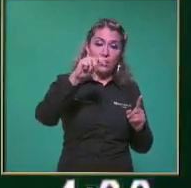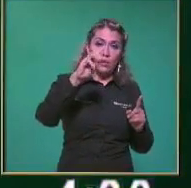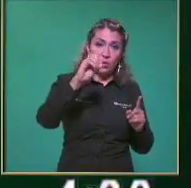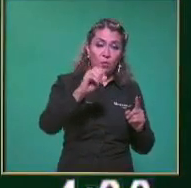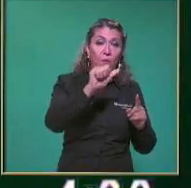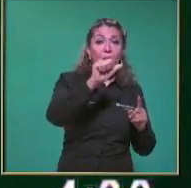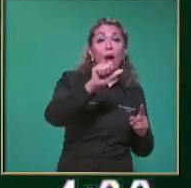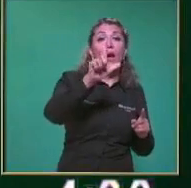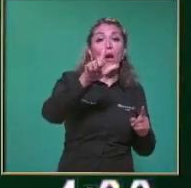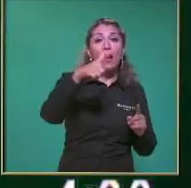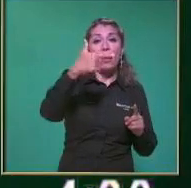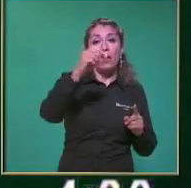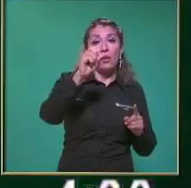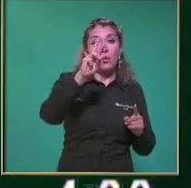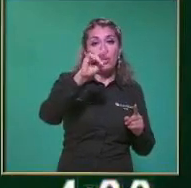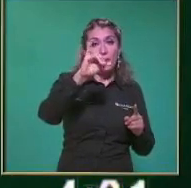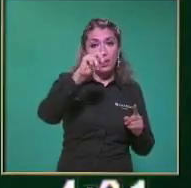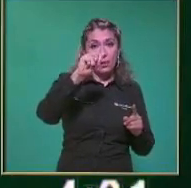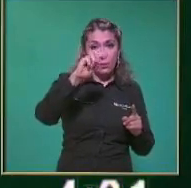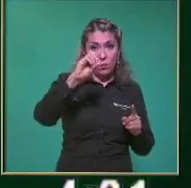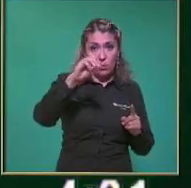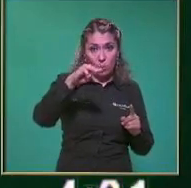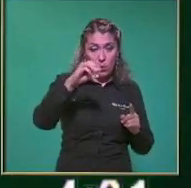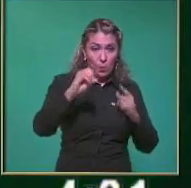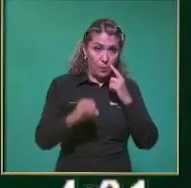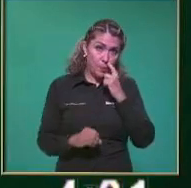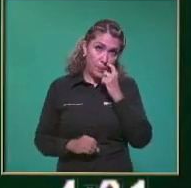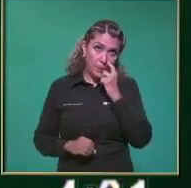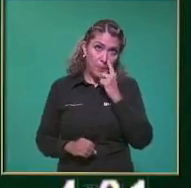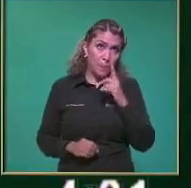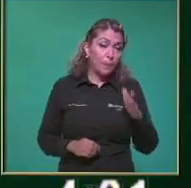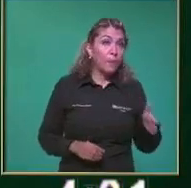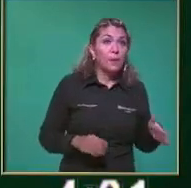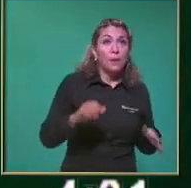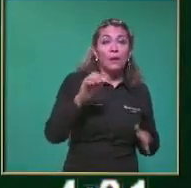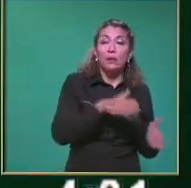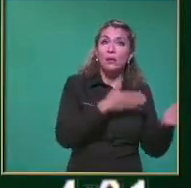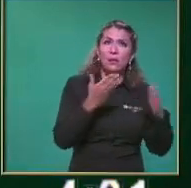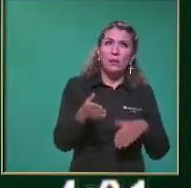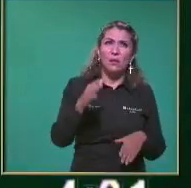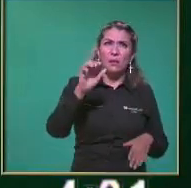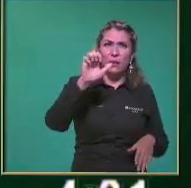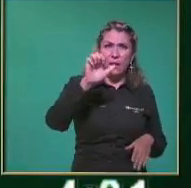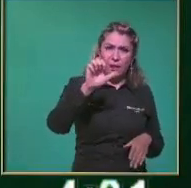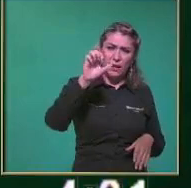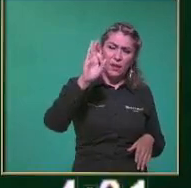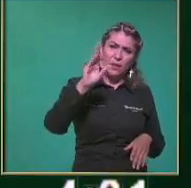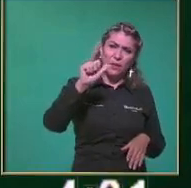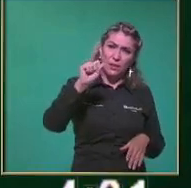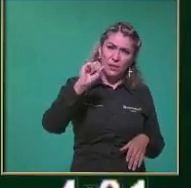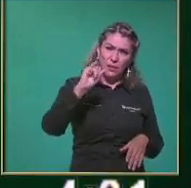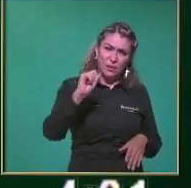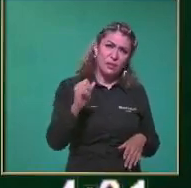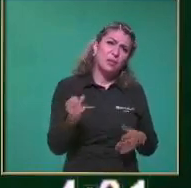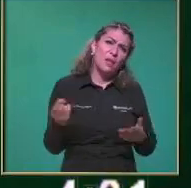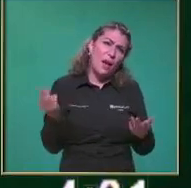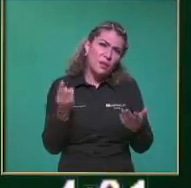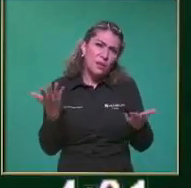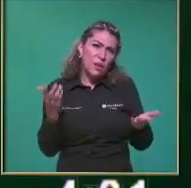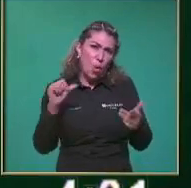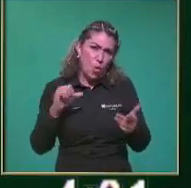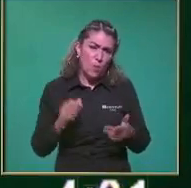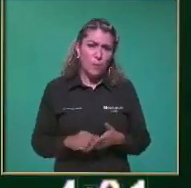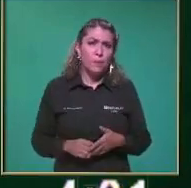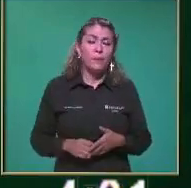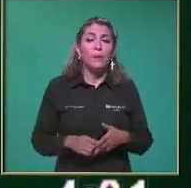Bueno, énfasis. El énfasis es realmente qué es lo que vamos a ver el día de hoy. Vamos a ver resolver problemas aditivos, es decir,